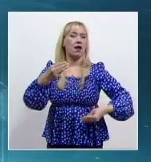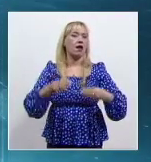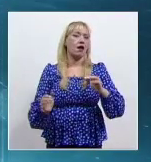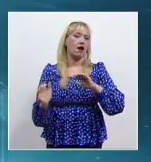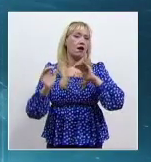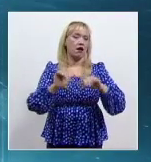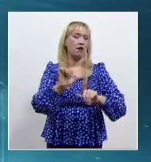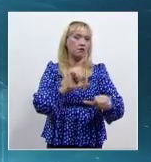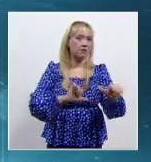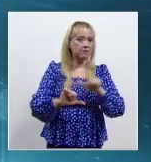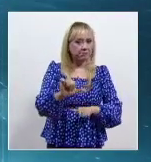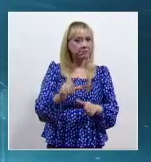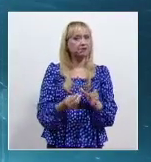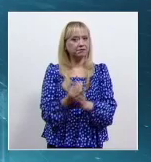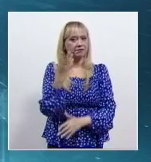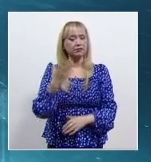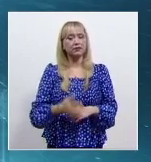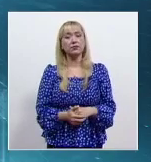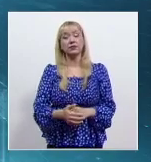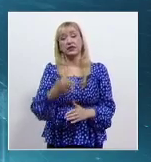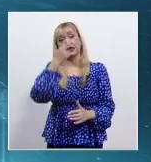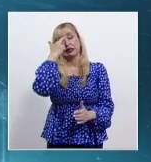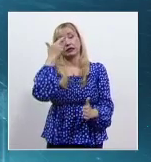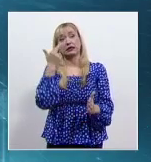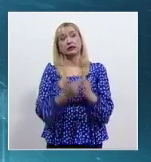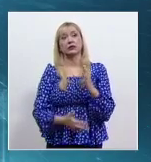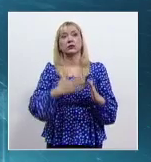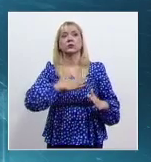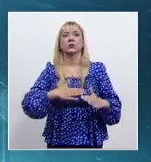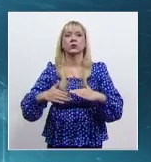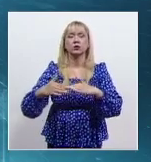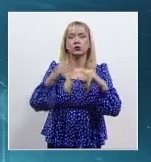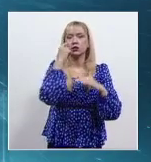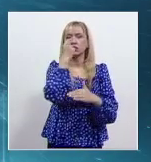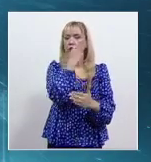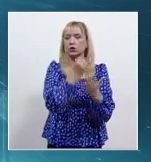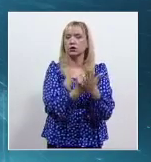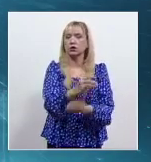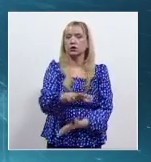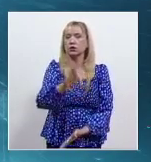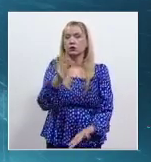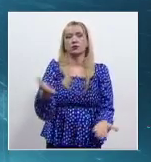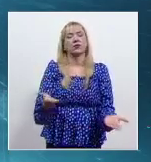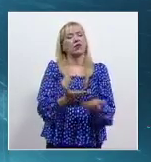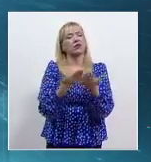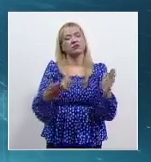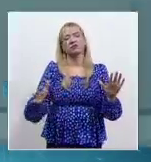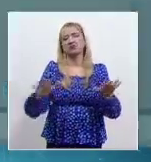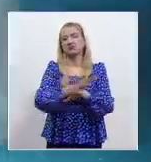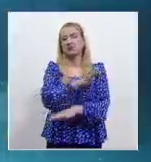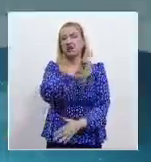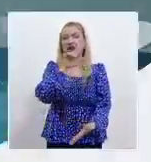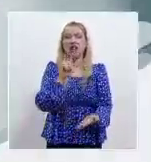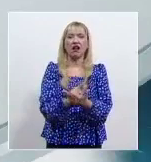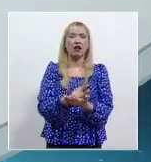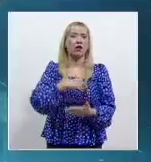Por violar la deliberación democrática, el Pleno de la Corte invalida reformas al marco electoral de Guanajuato.